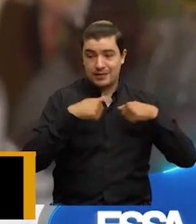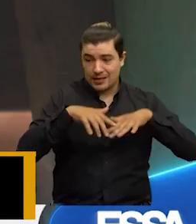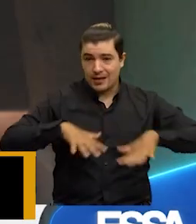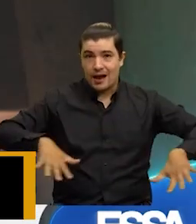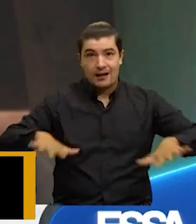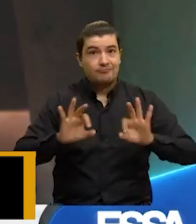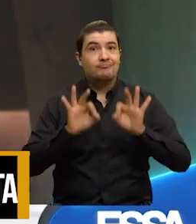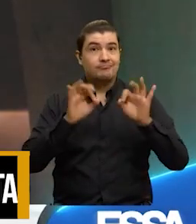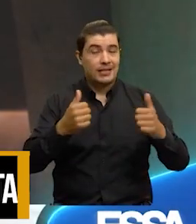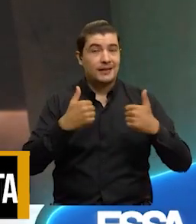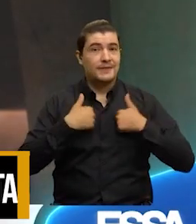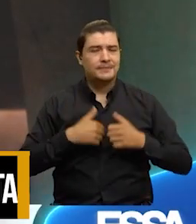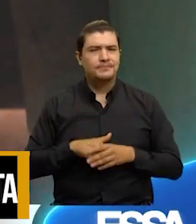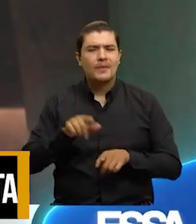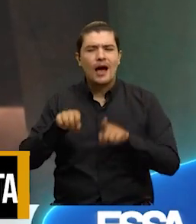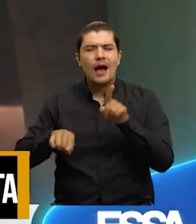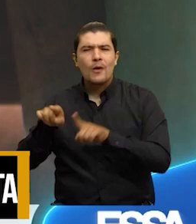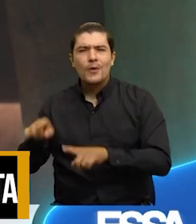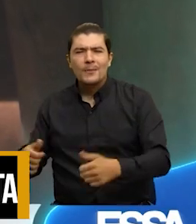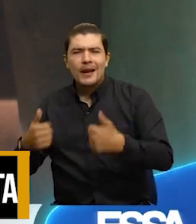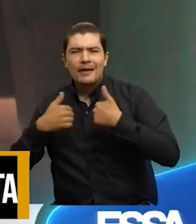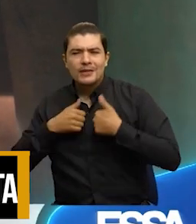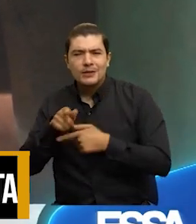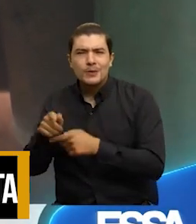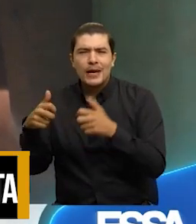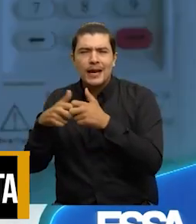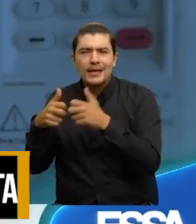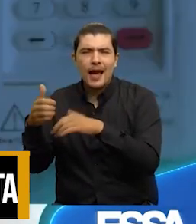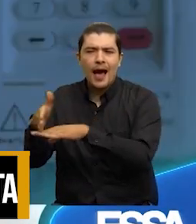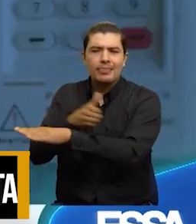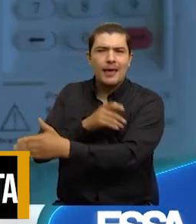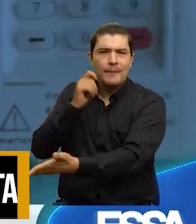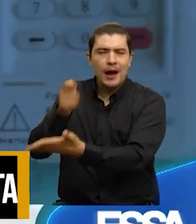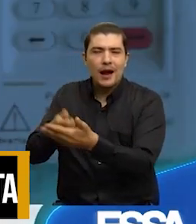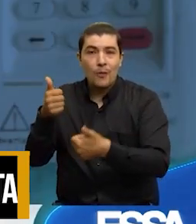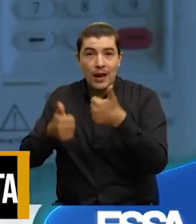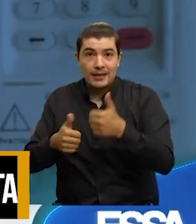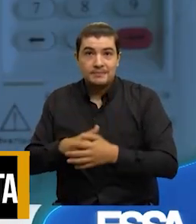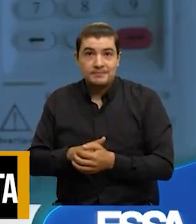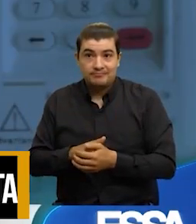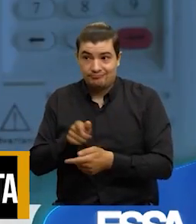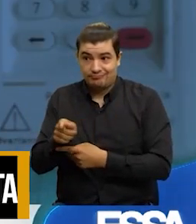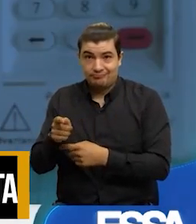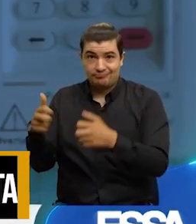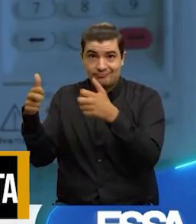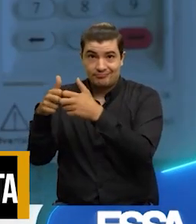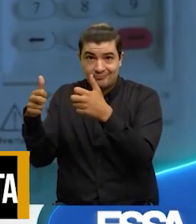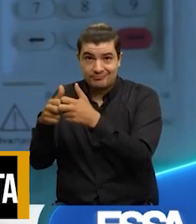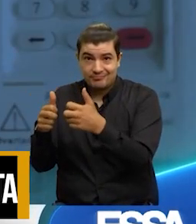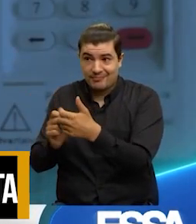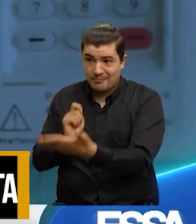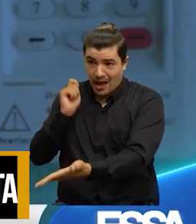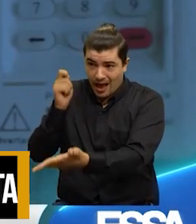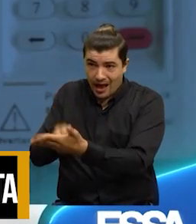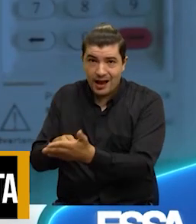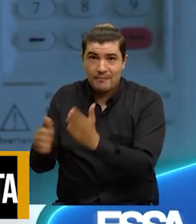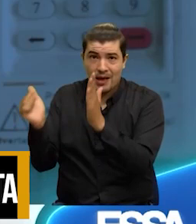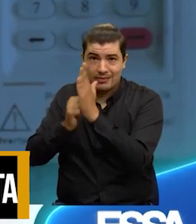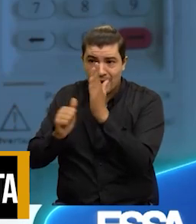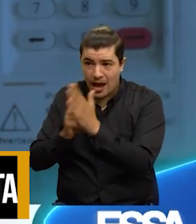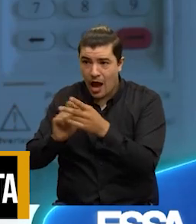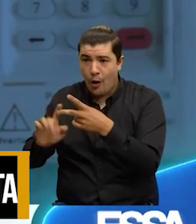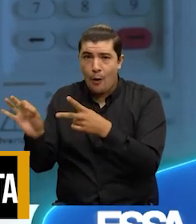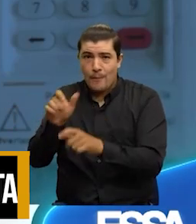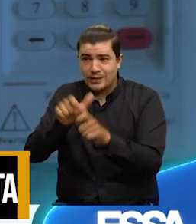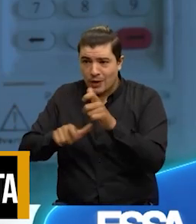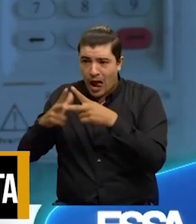este. Algunos de los beneficios de la energía prepago son: la instalación no tiene costos en medidor, materiales y mano de obra